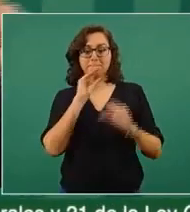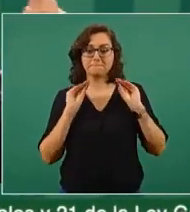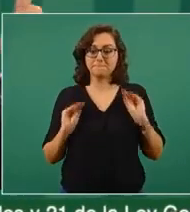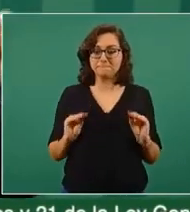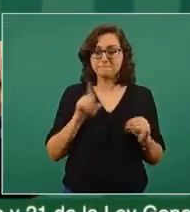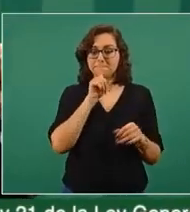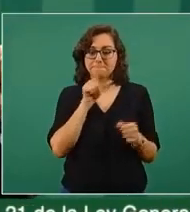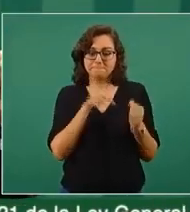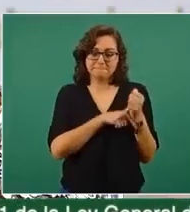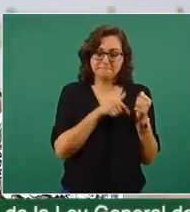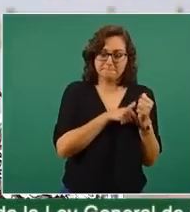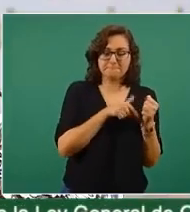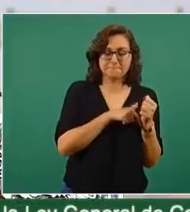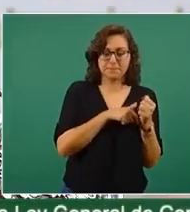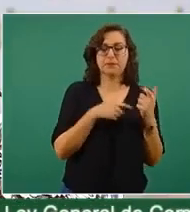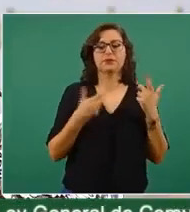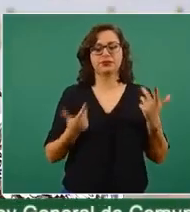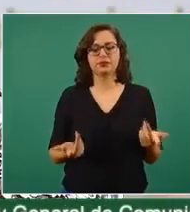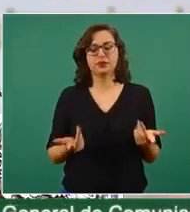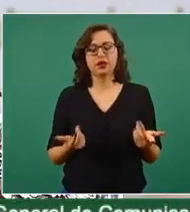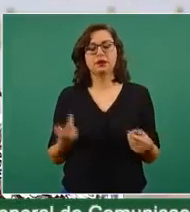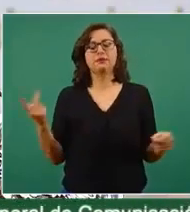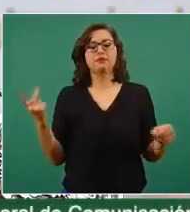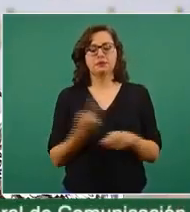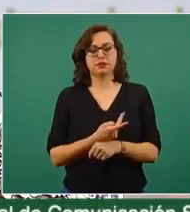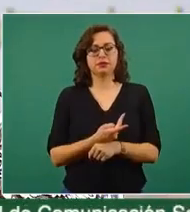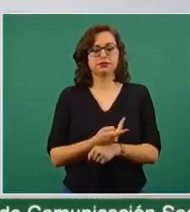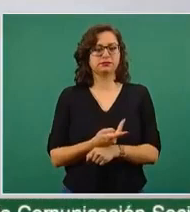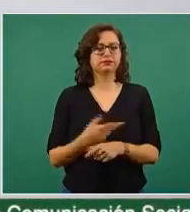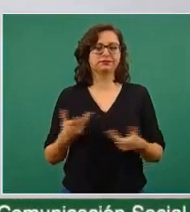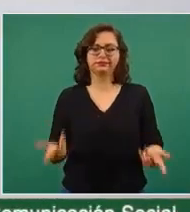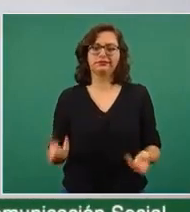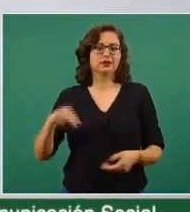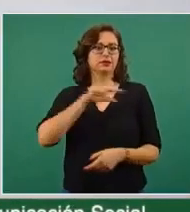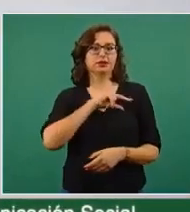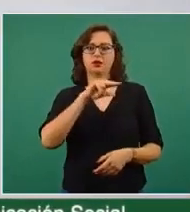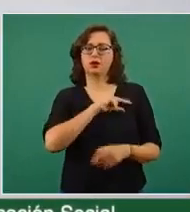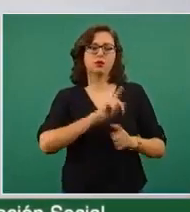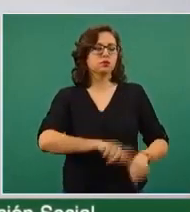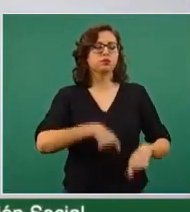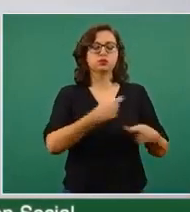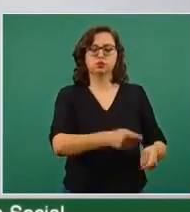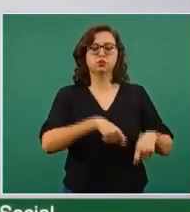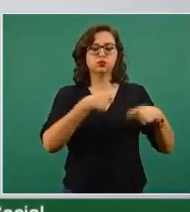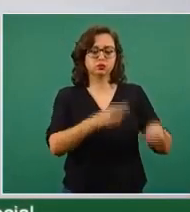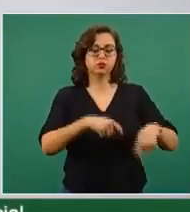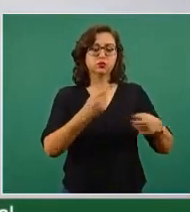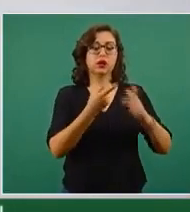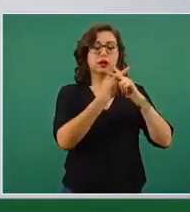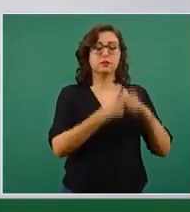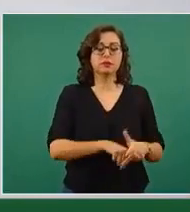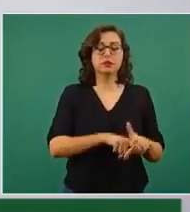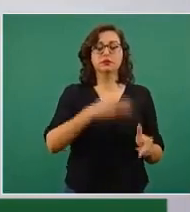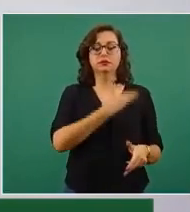se ocultaba. Tuvo que ver con todo el proceso de privatización que se inició con Salinas